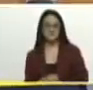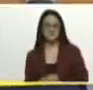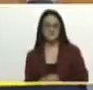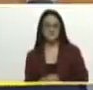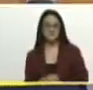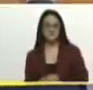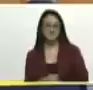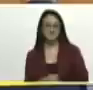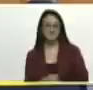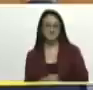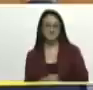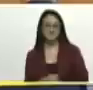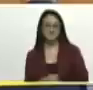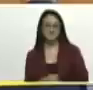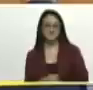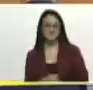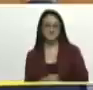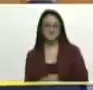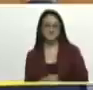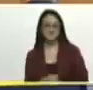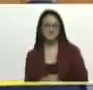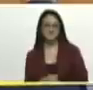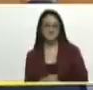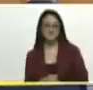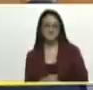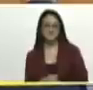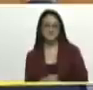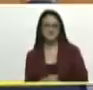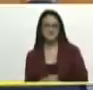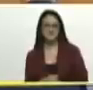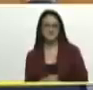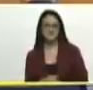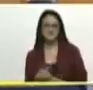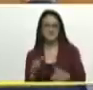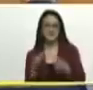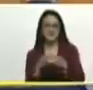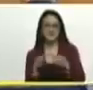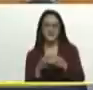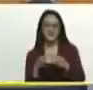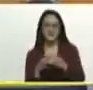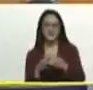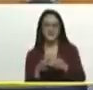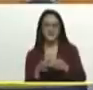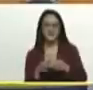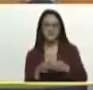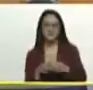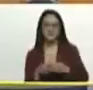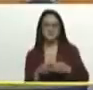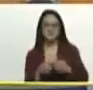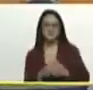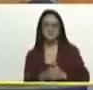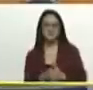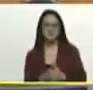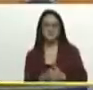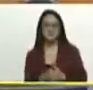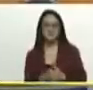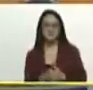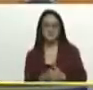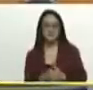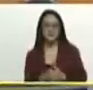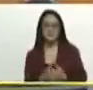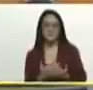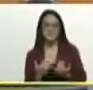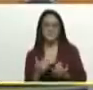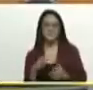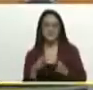invisibilización de las cosas buenas que suceden en Venezuela. Yo te puedo decir, Lula,